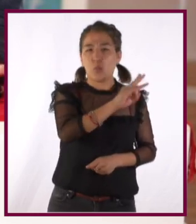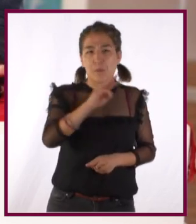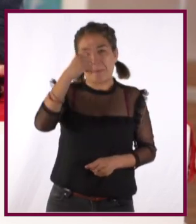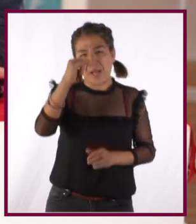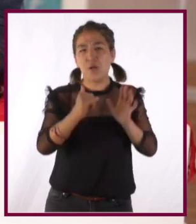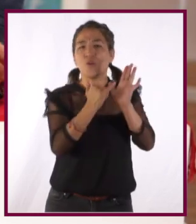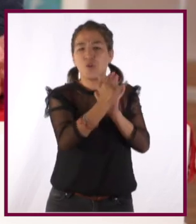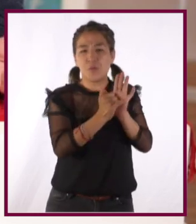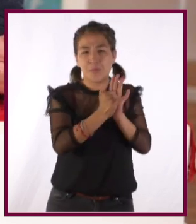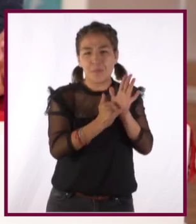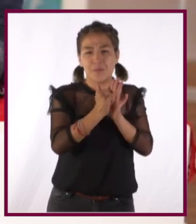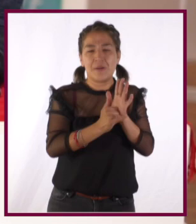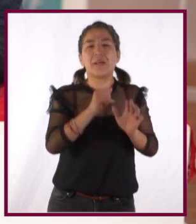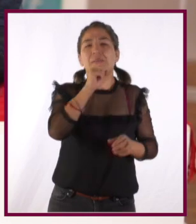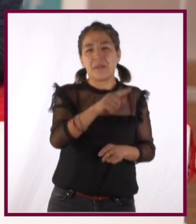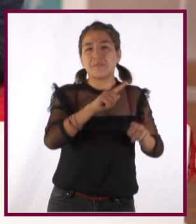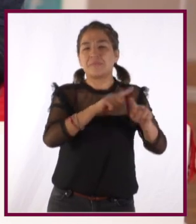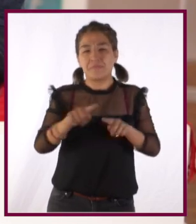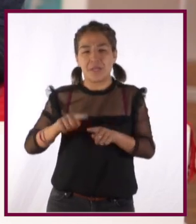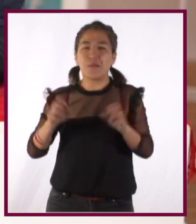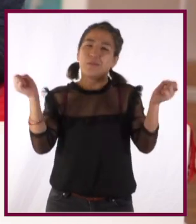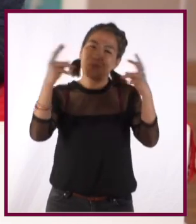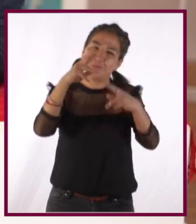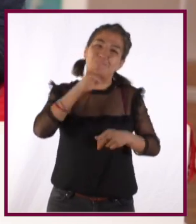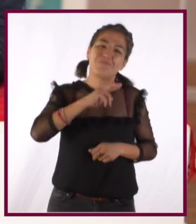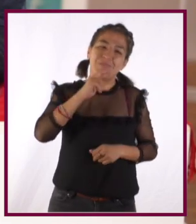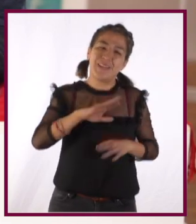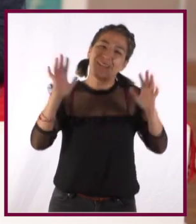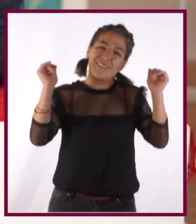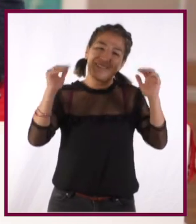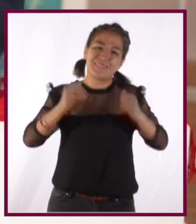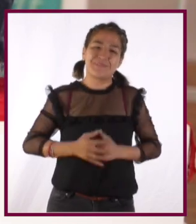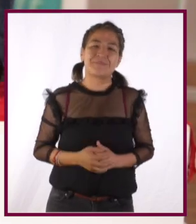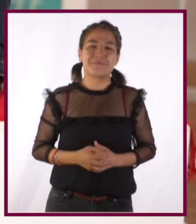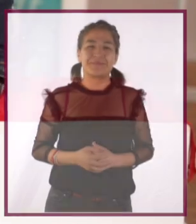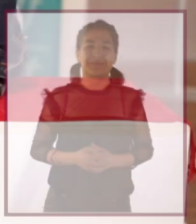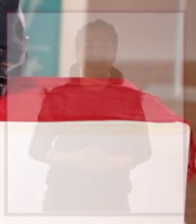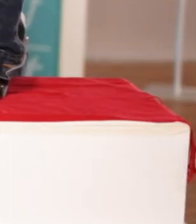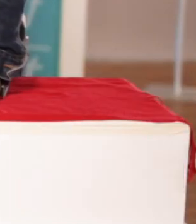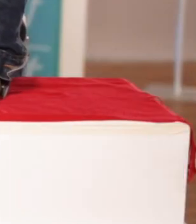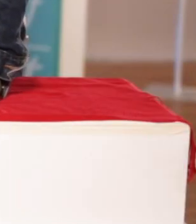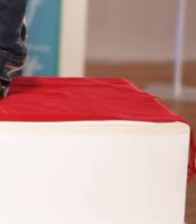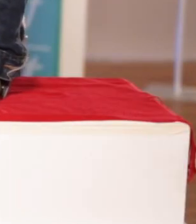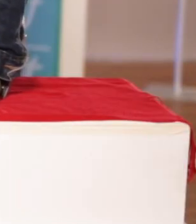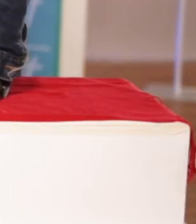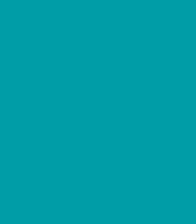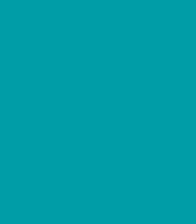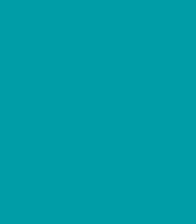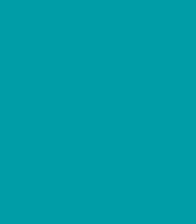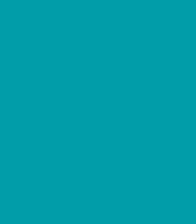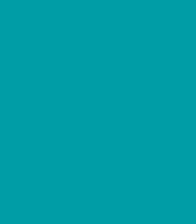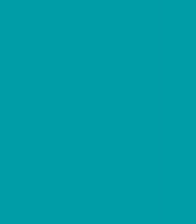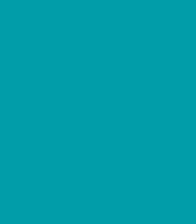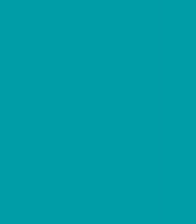y visitar otros más en nuestra página oficial y en YouTube. Nos vemos pronto. Adiós. Adiós.